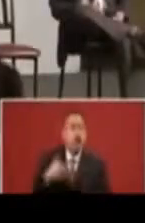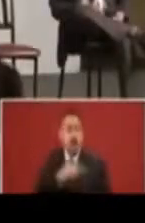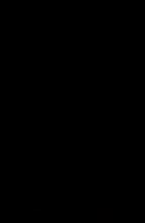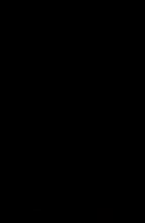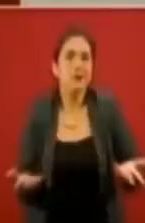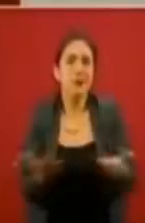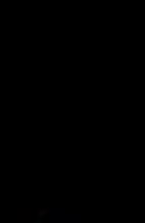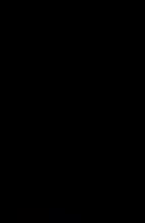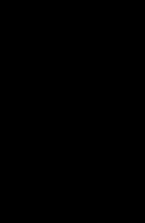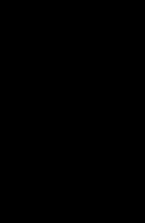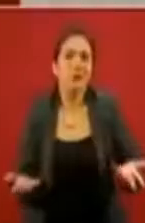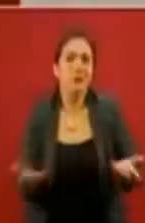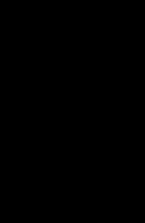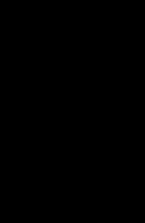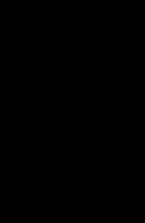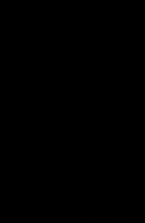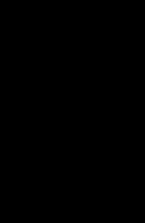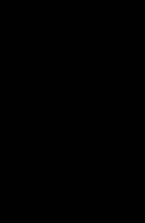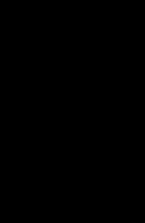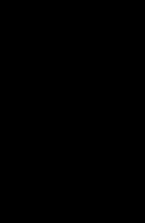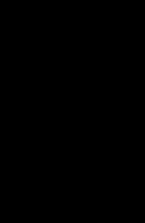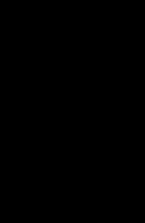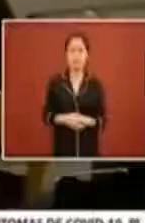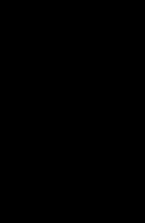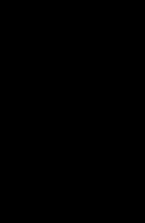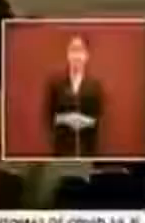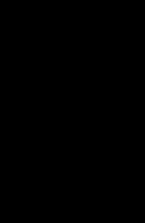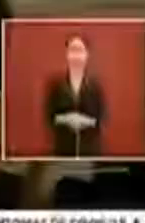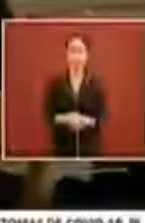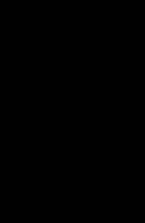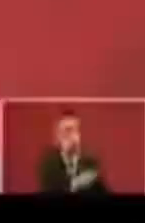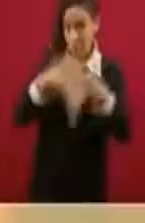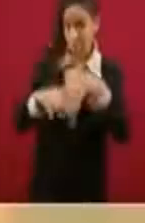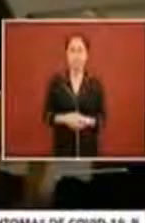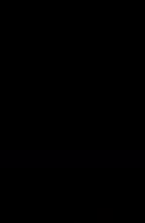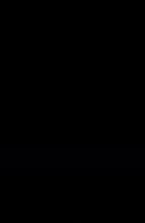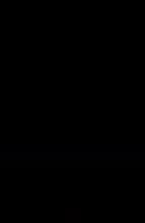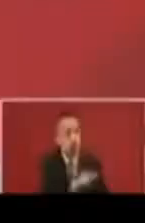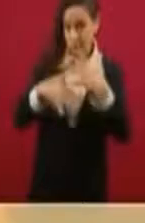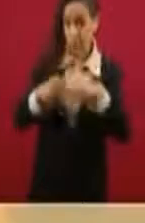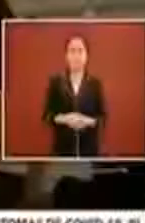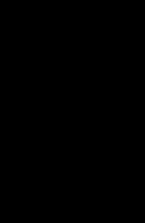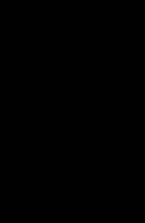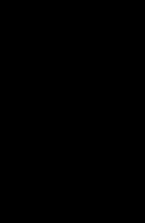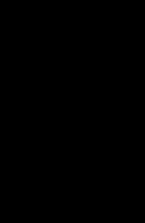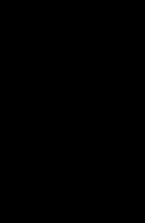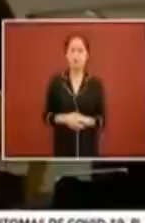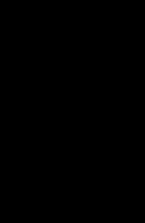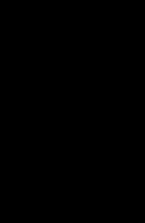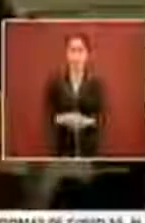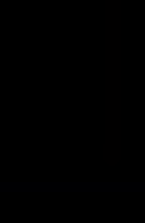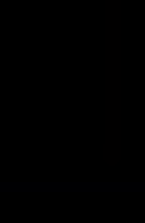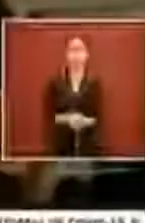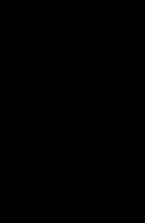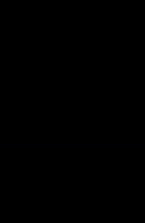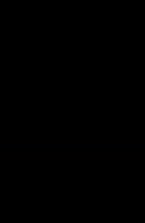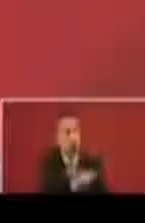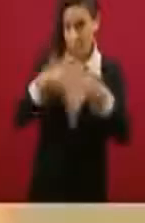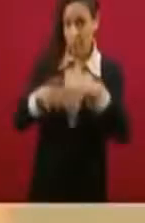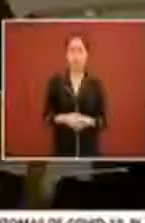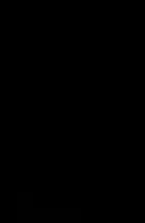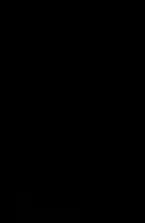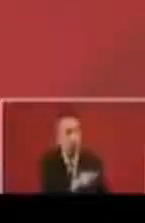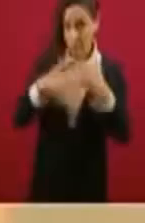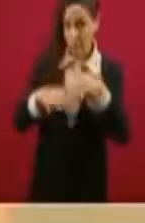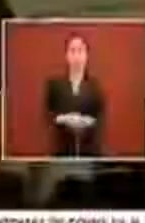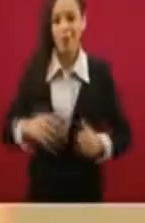y besa. Mesa. Más aplauda. Sa, yetos, yetos, sa,